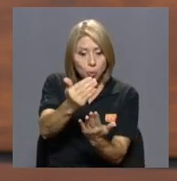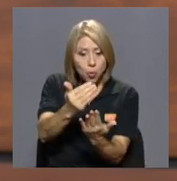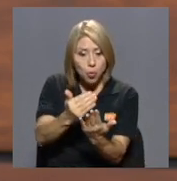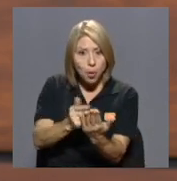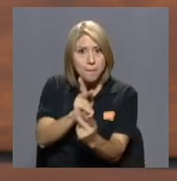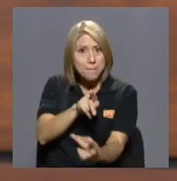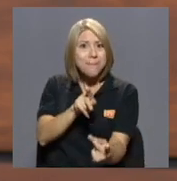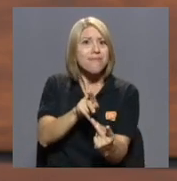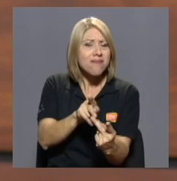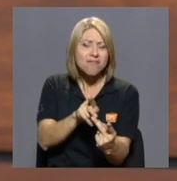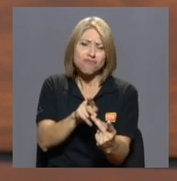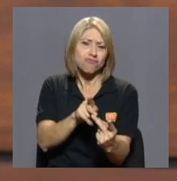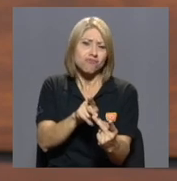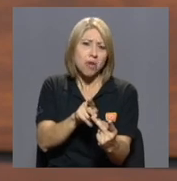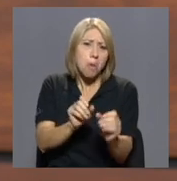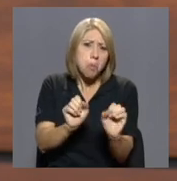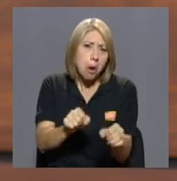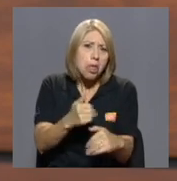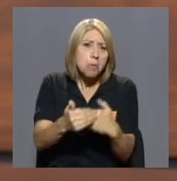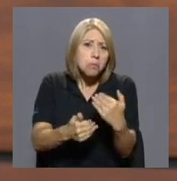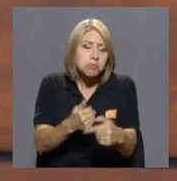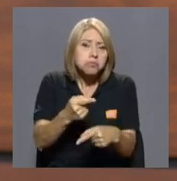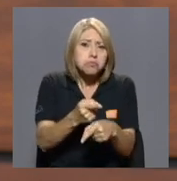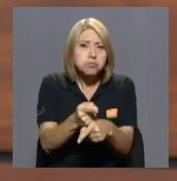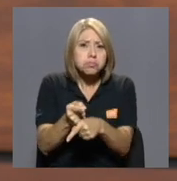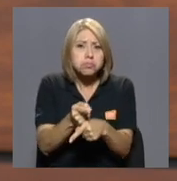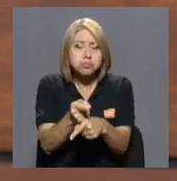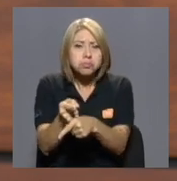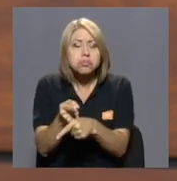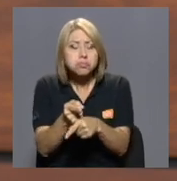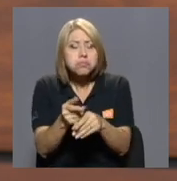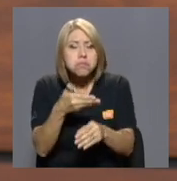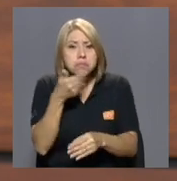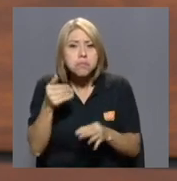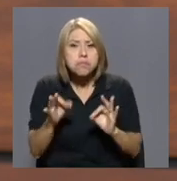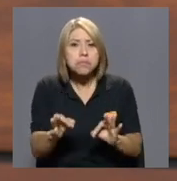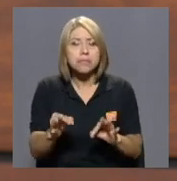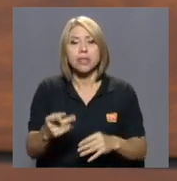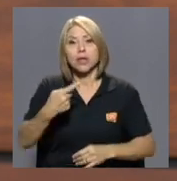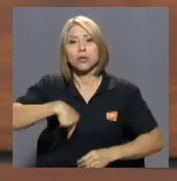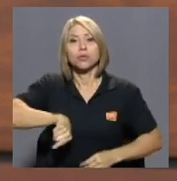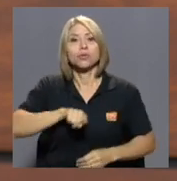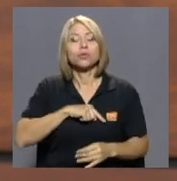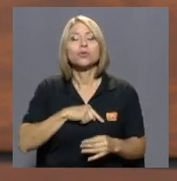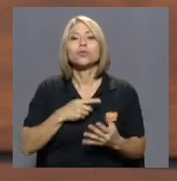supuesto que es mejorable. Tratamos de tomar las mejores prácticas